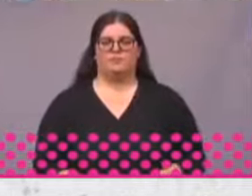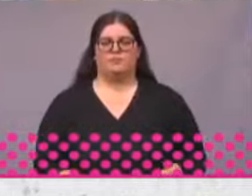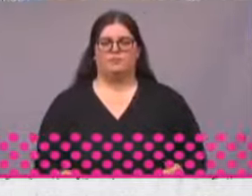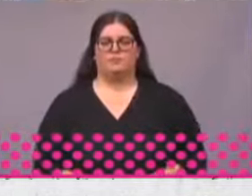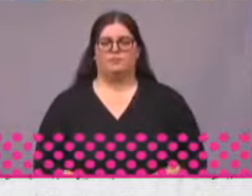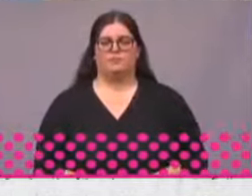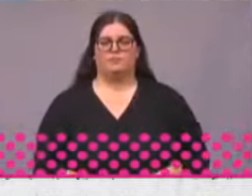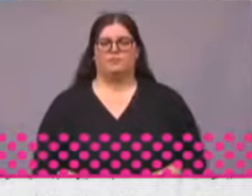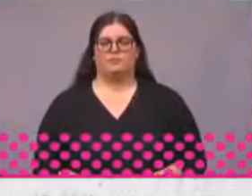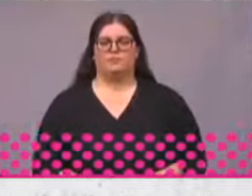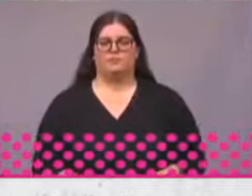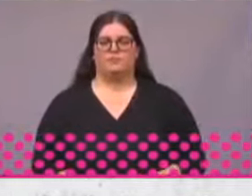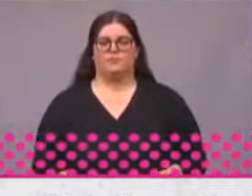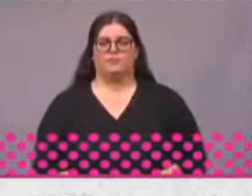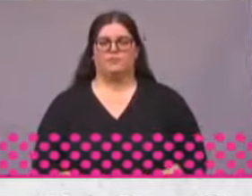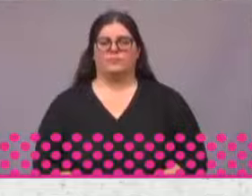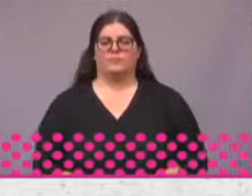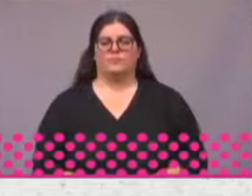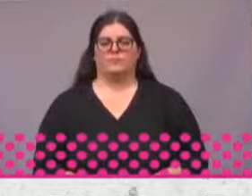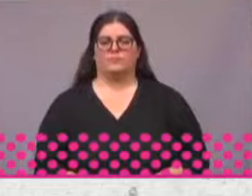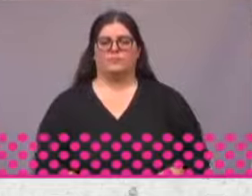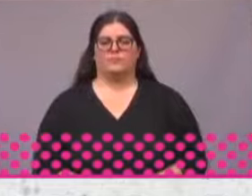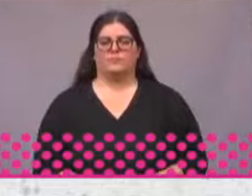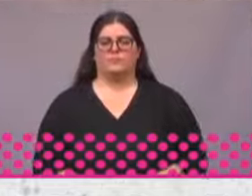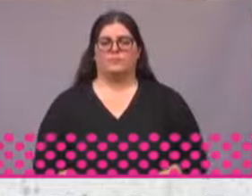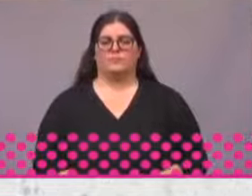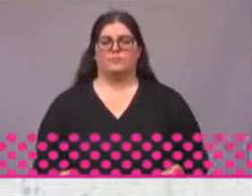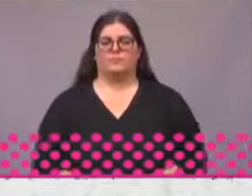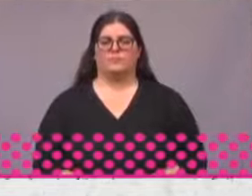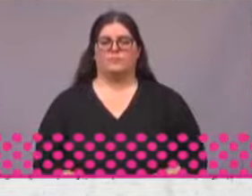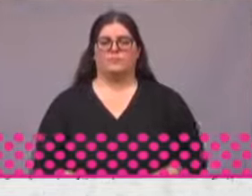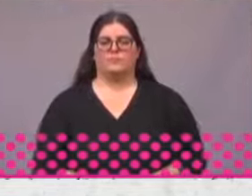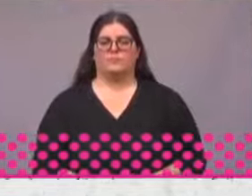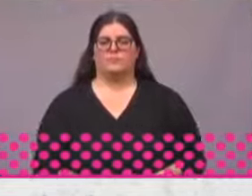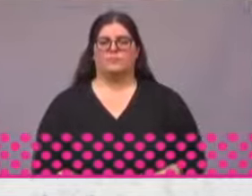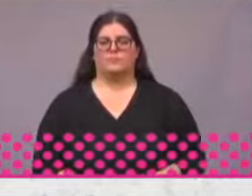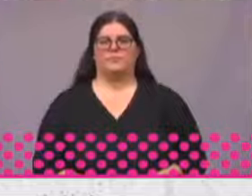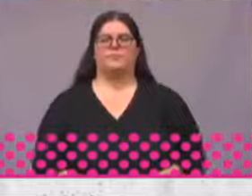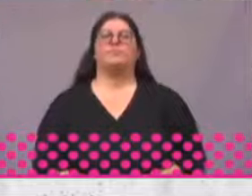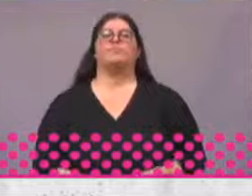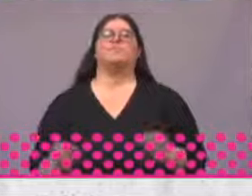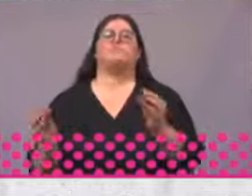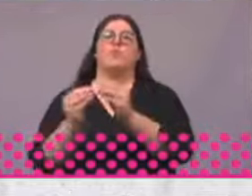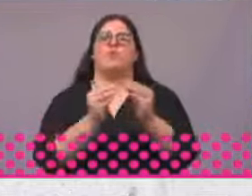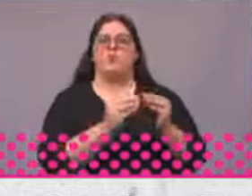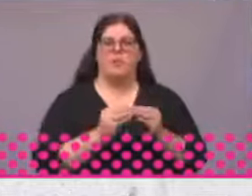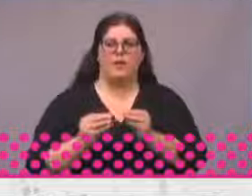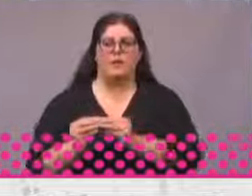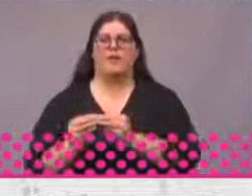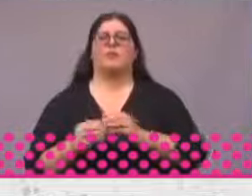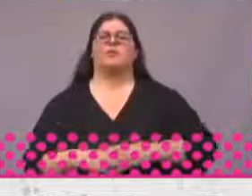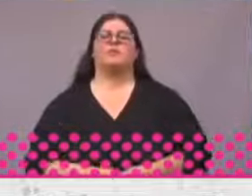concurrido. Muy concurrido. Y hay una gran expectativa por lo que puede decir el gobernador de la provincia de Buenos Aires. Si se pronuncia o